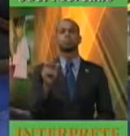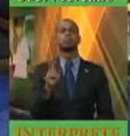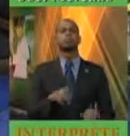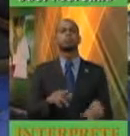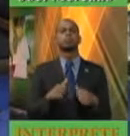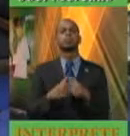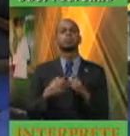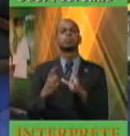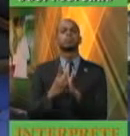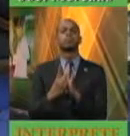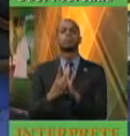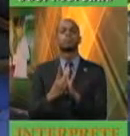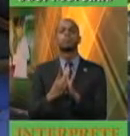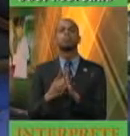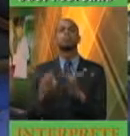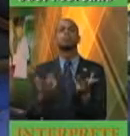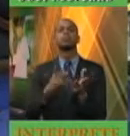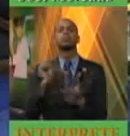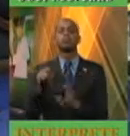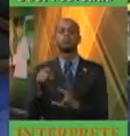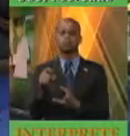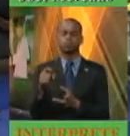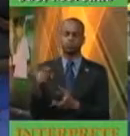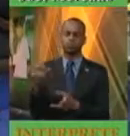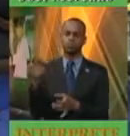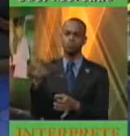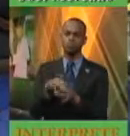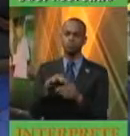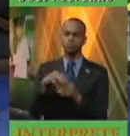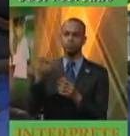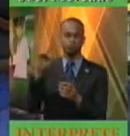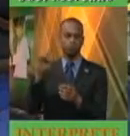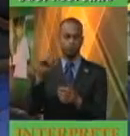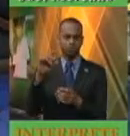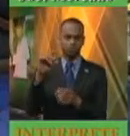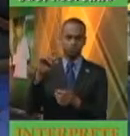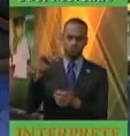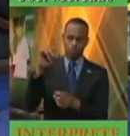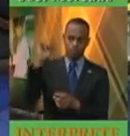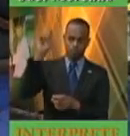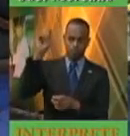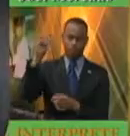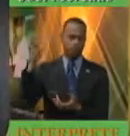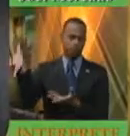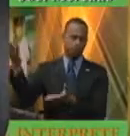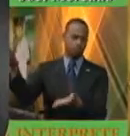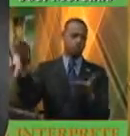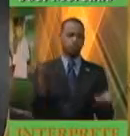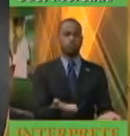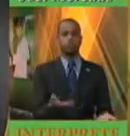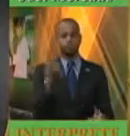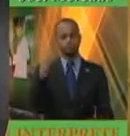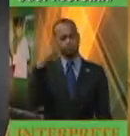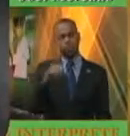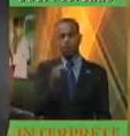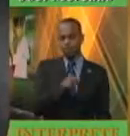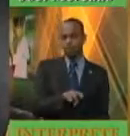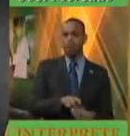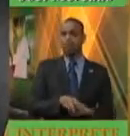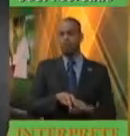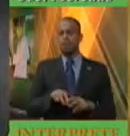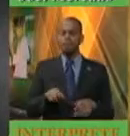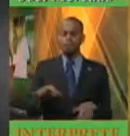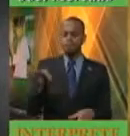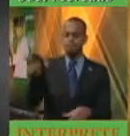con discapacidad tenga que ejercer el voto, bajaran una mesa abajo, para que fuera lo mayor accesible posible. Entonces, a mí